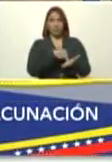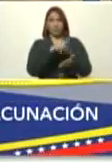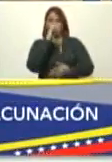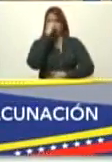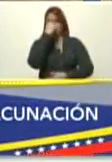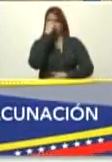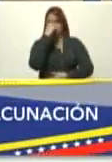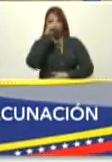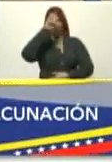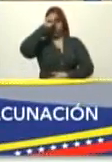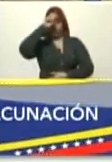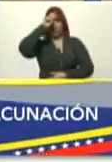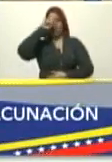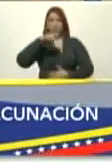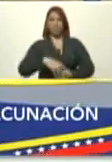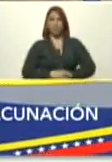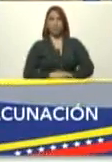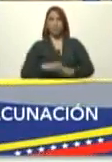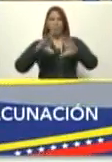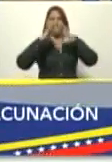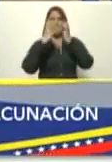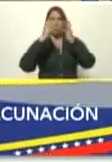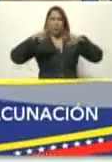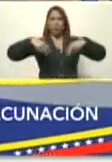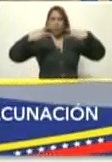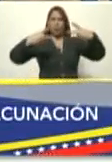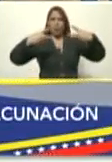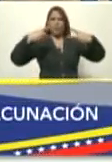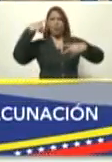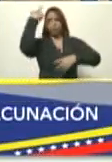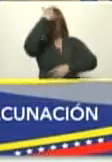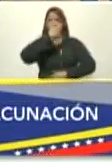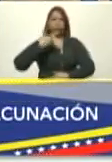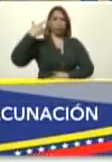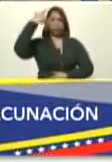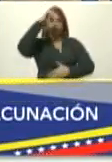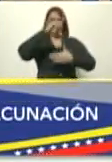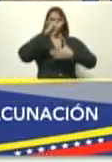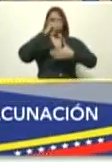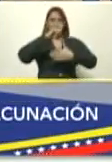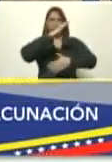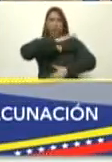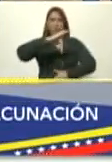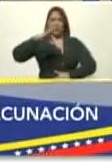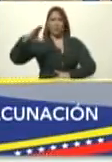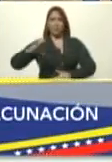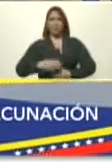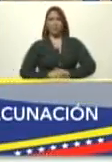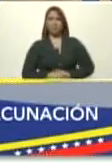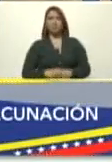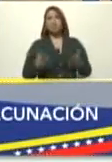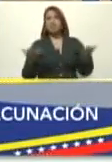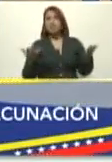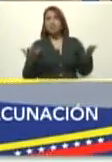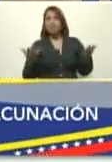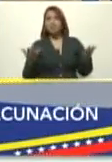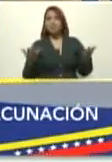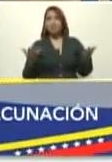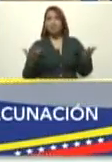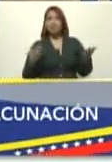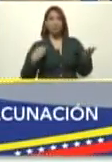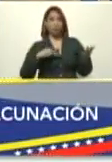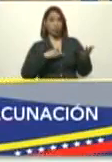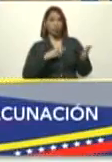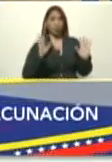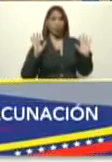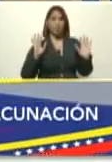de Turquía, del mundo nuevo, de África, de América Latina y del Caribe? ¿Ah? Hemos